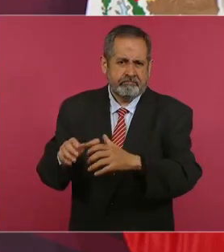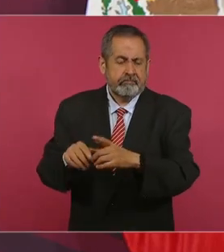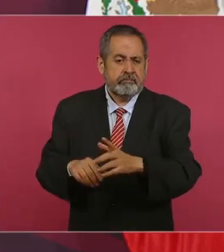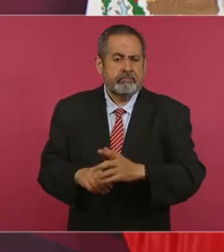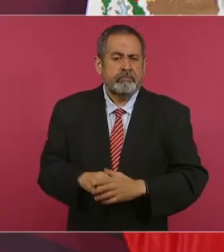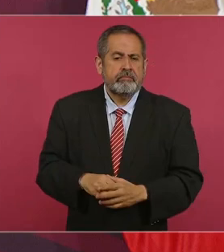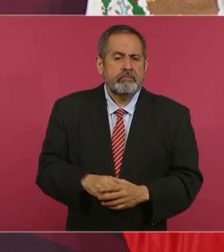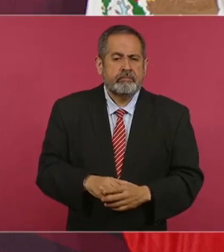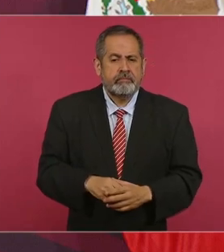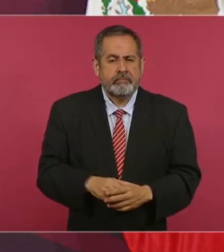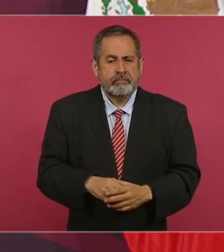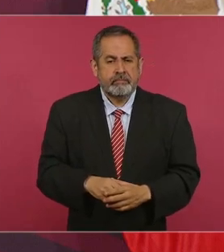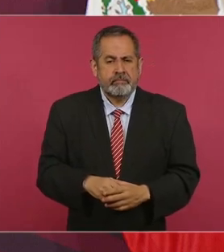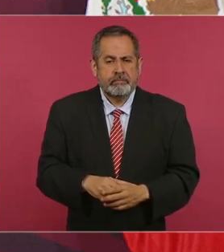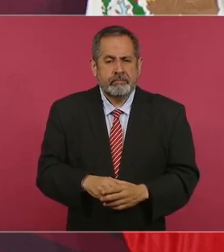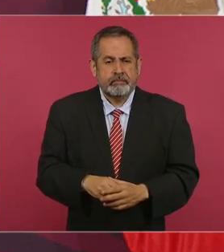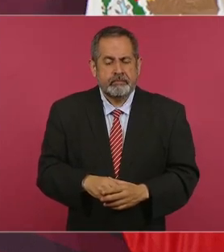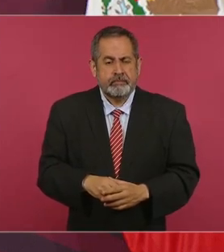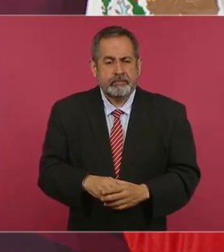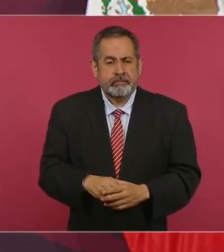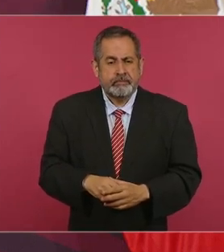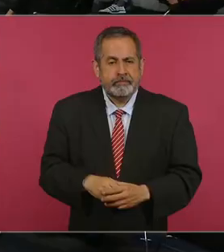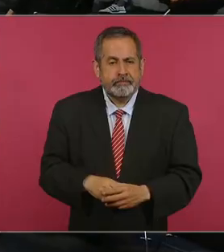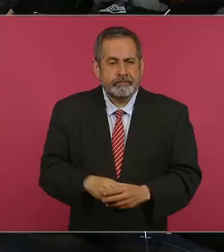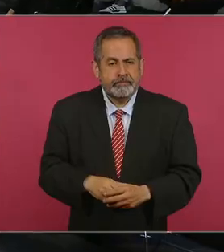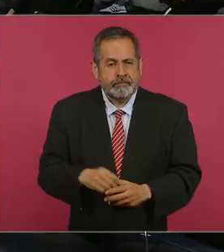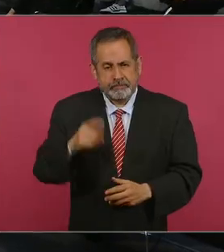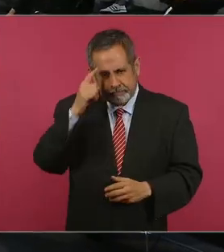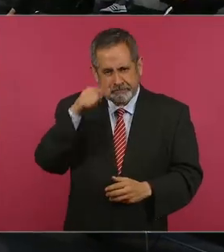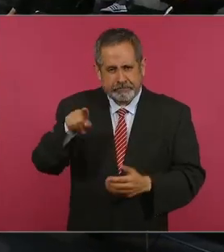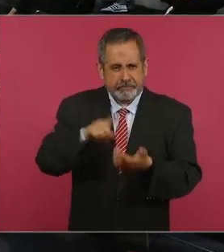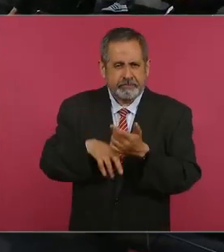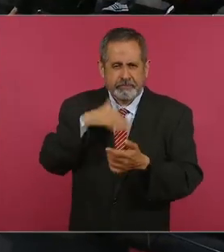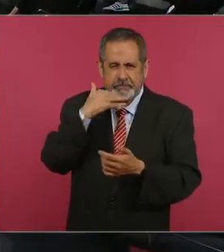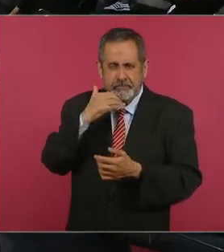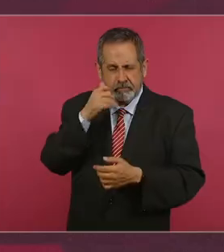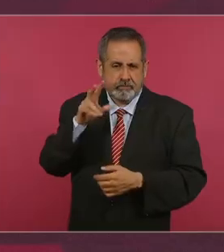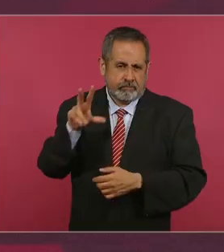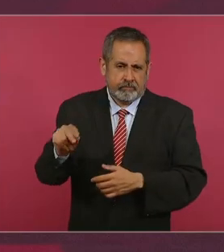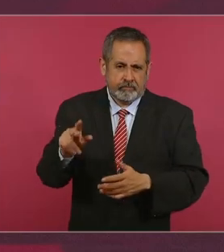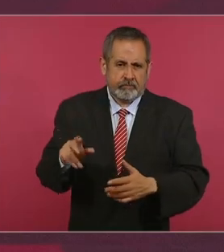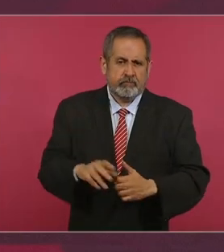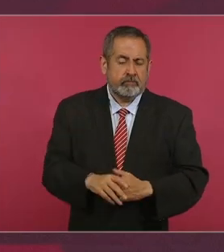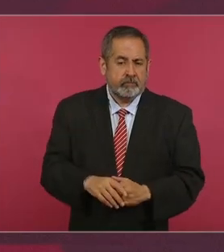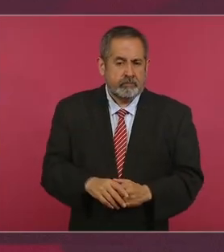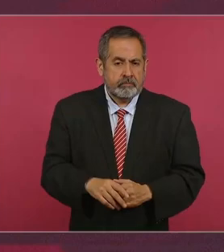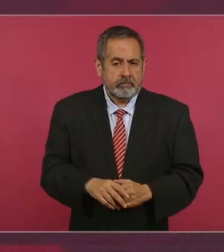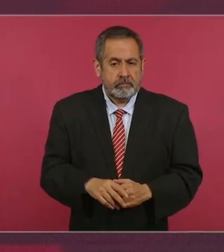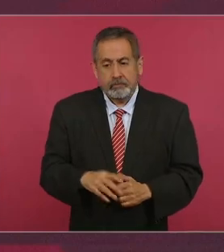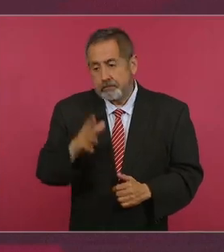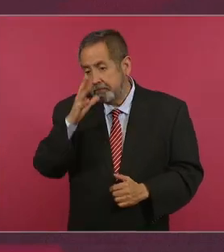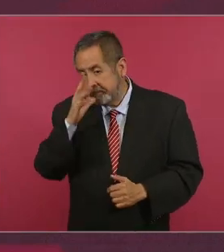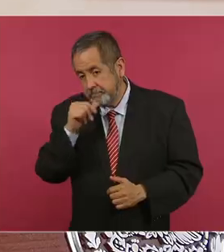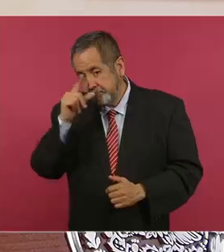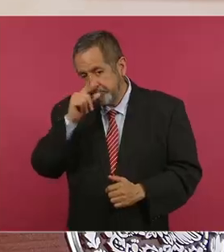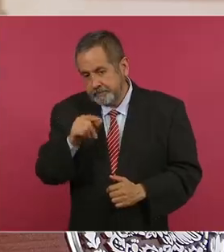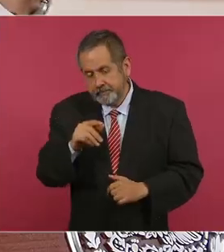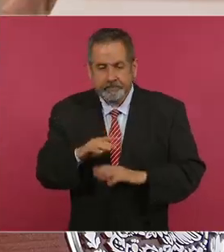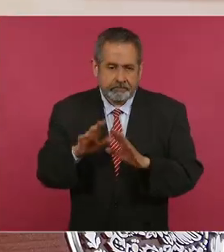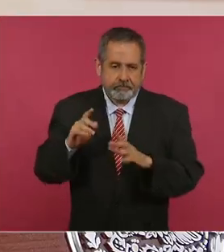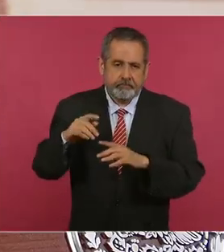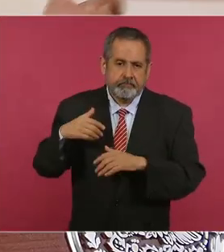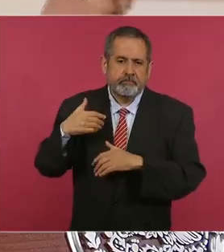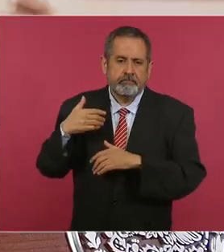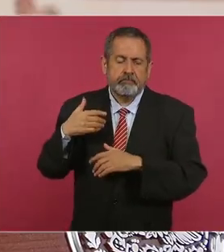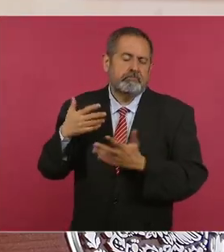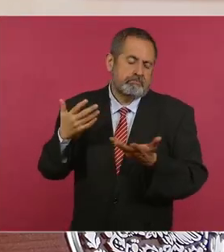para que no se corrompa. Y si ya no se puede, bueno, pues